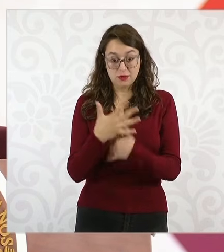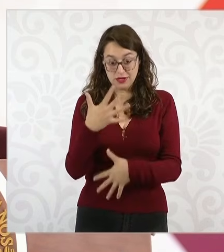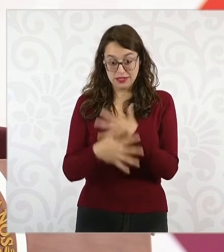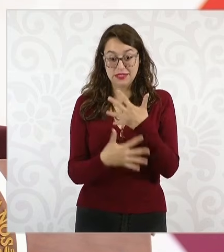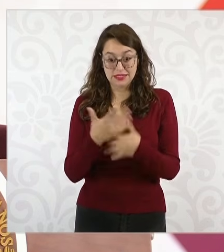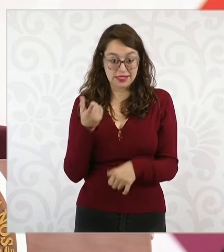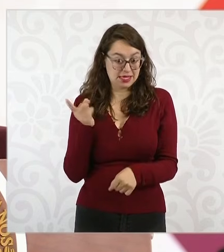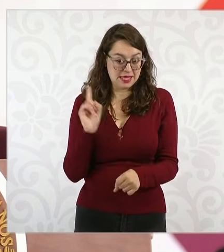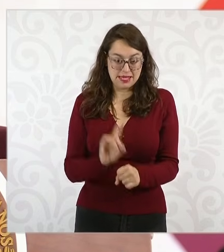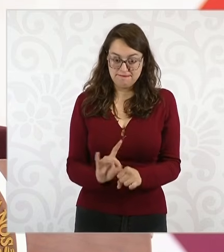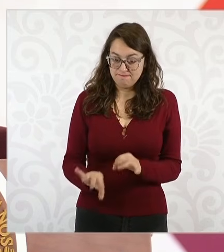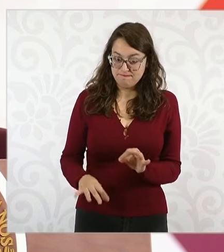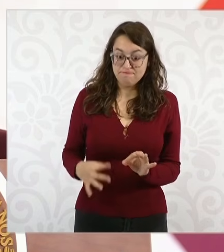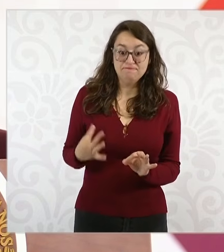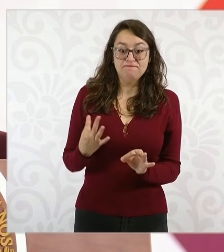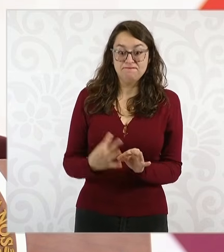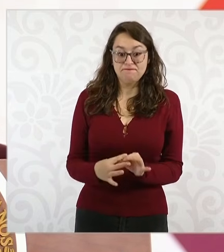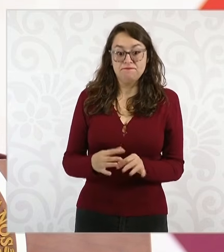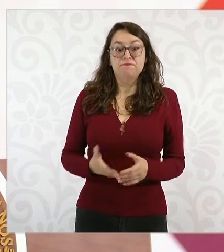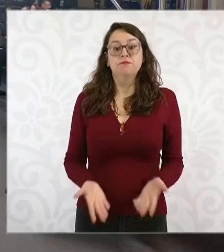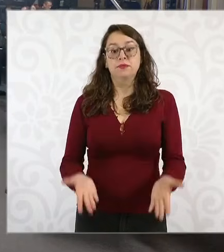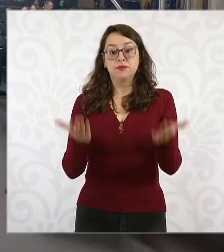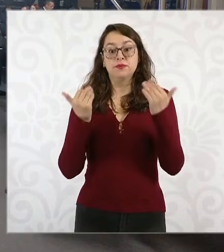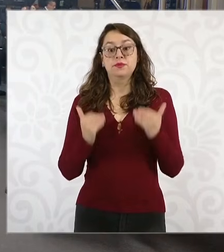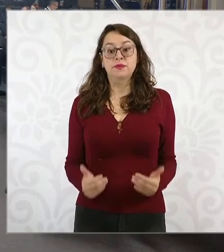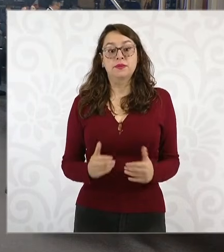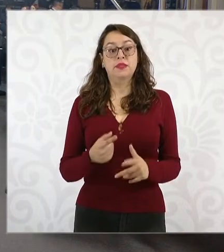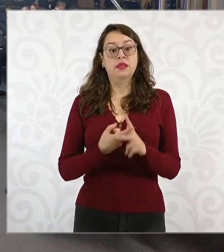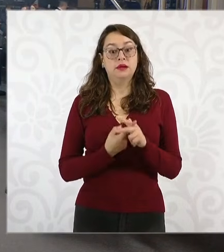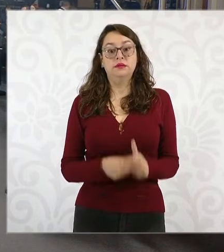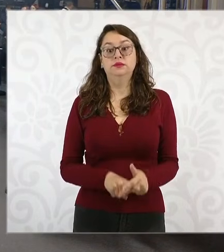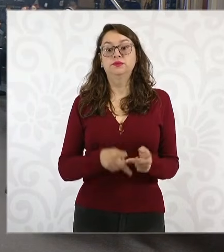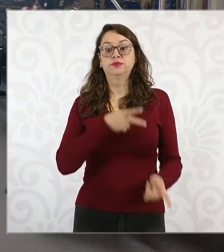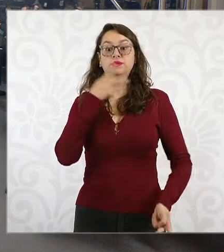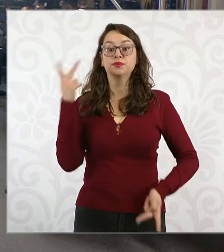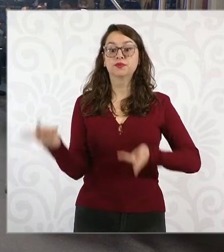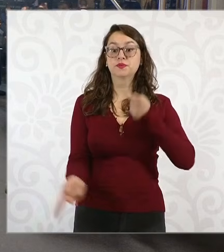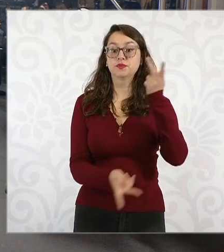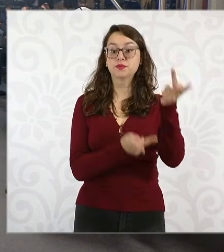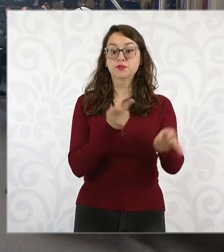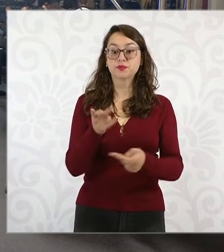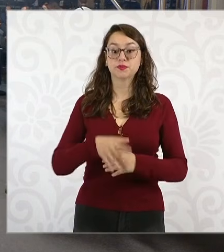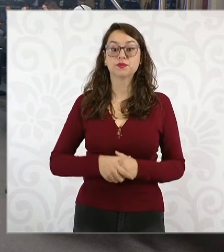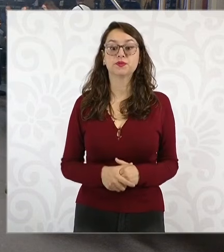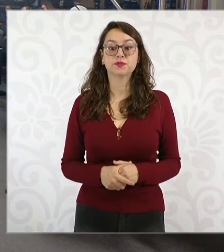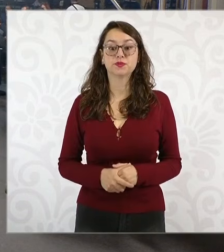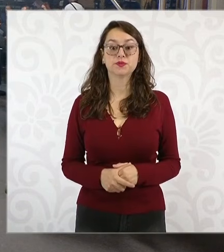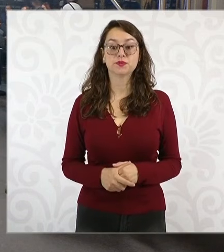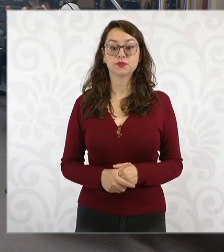todavía completas todas. Bueno, ahora sí vamos a las preguntas.